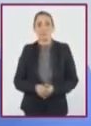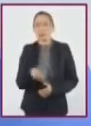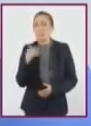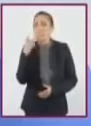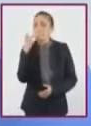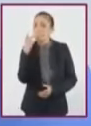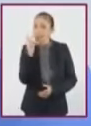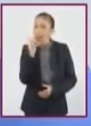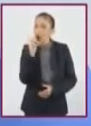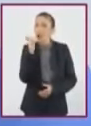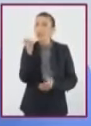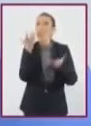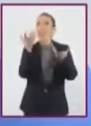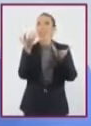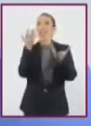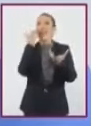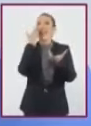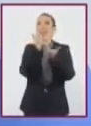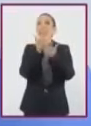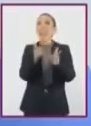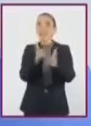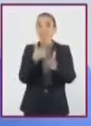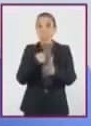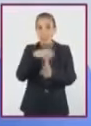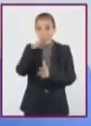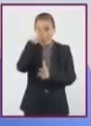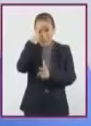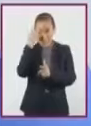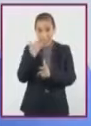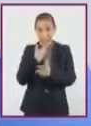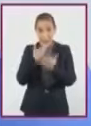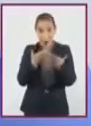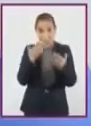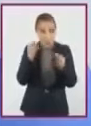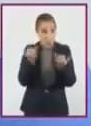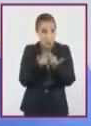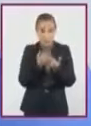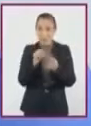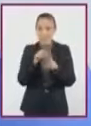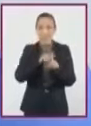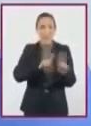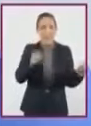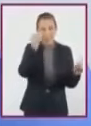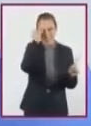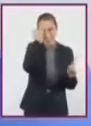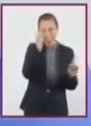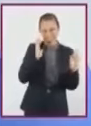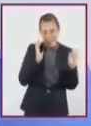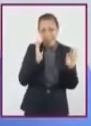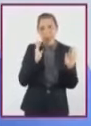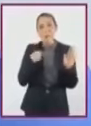Sin embargo, esa anhelada libertad no se pensaba como hoy día, pero existió